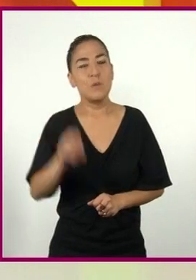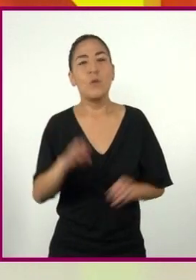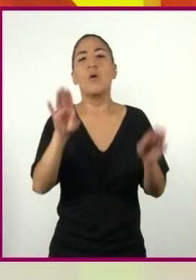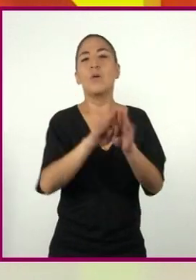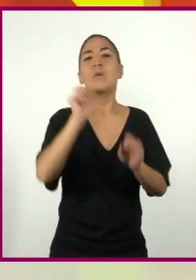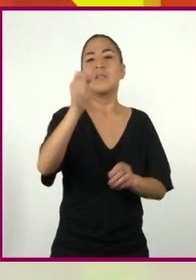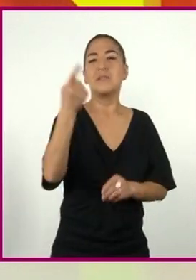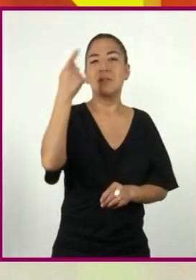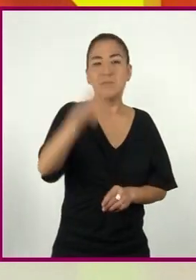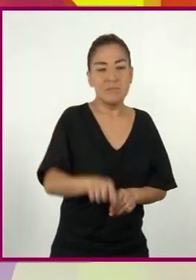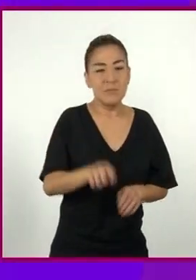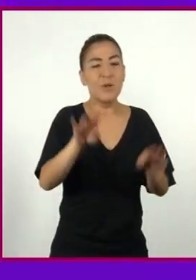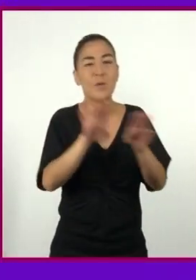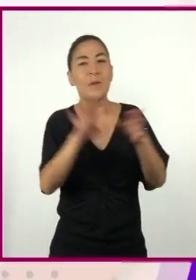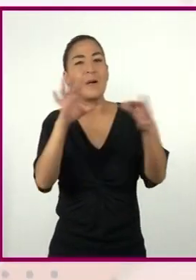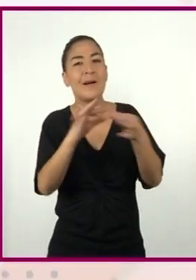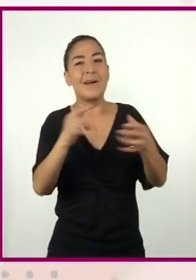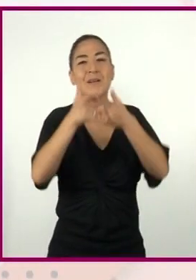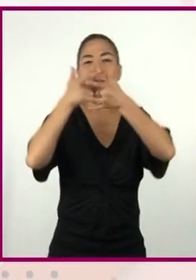indicarnos hechos reales.